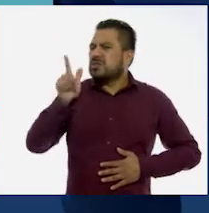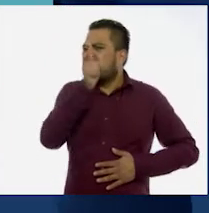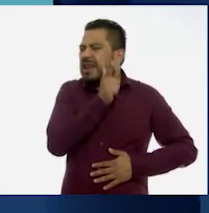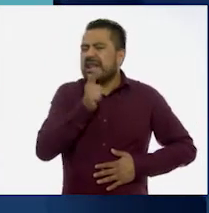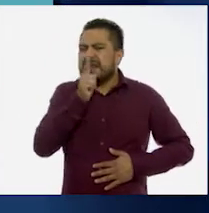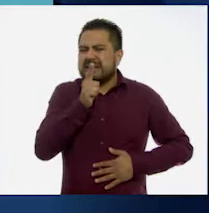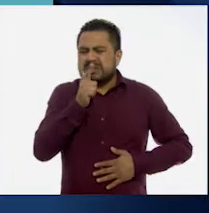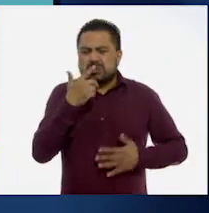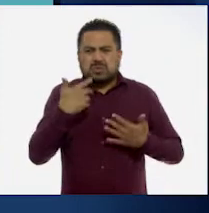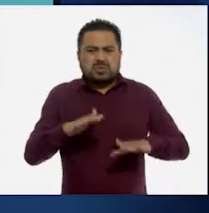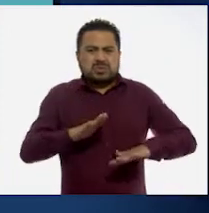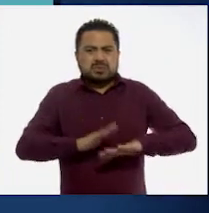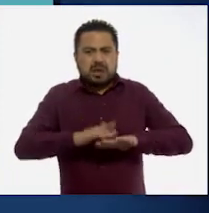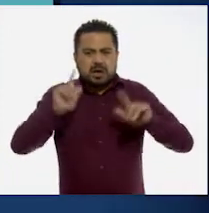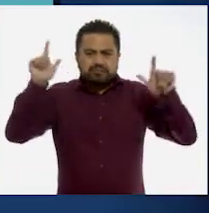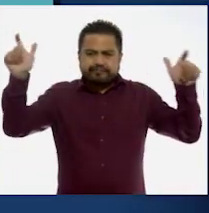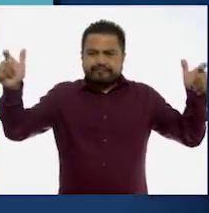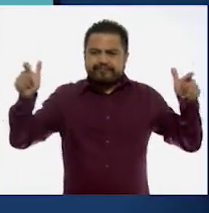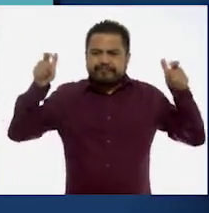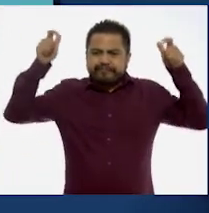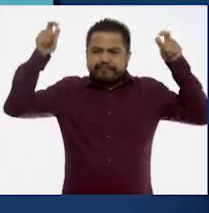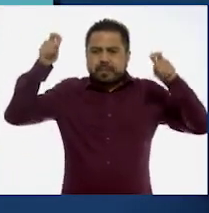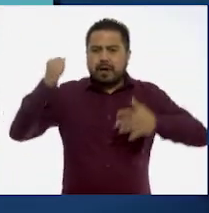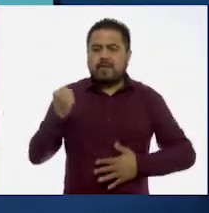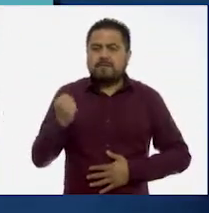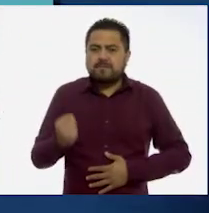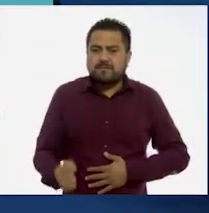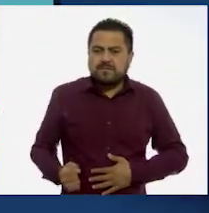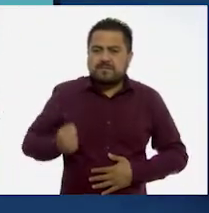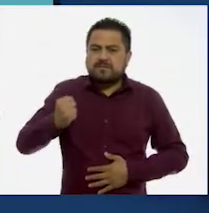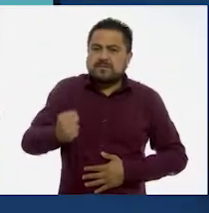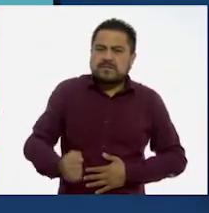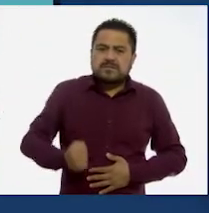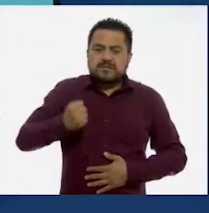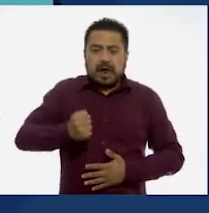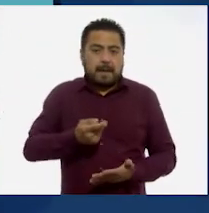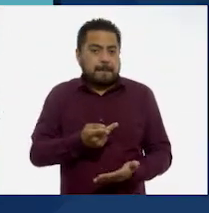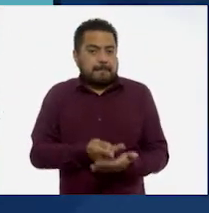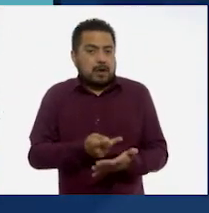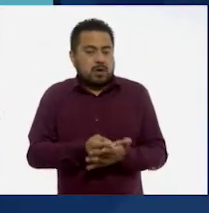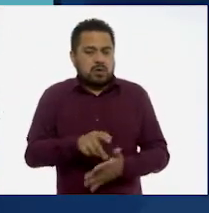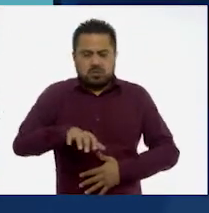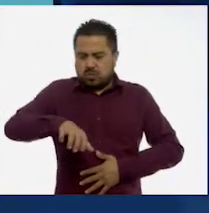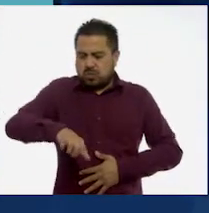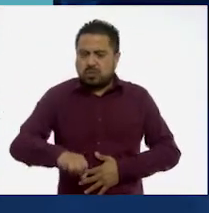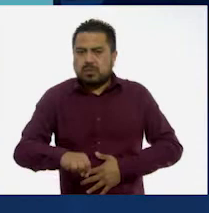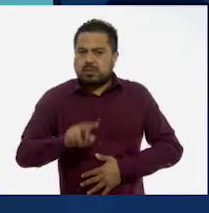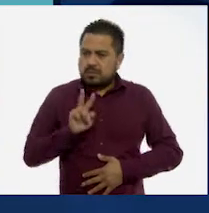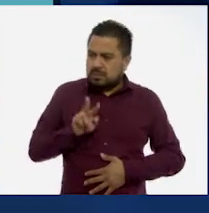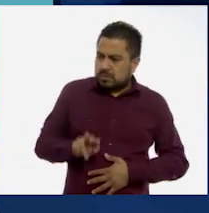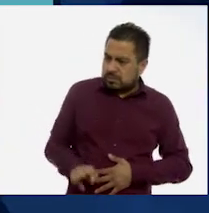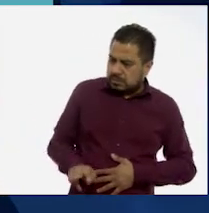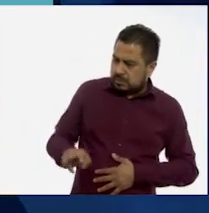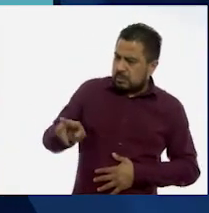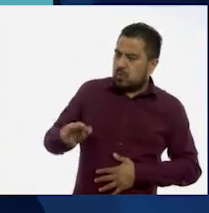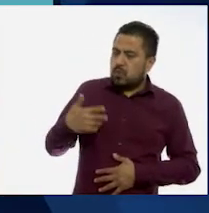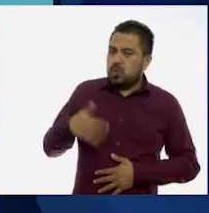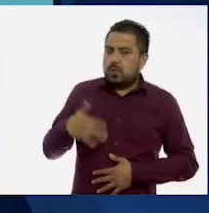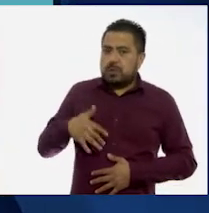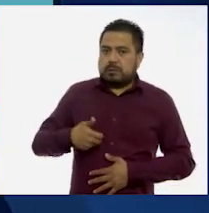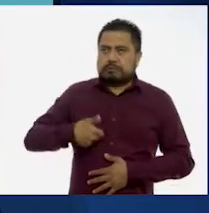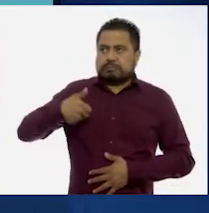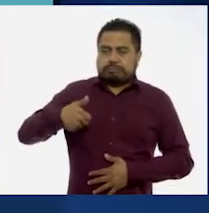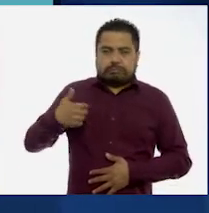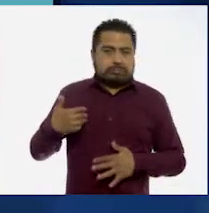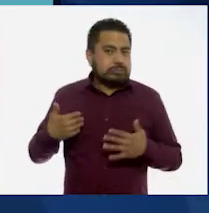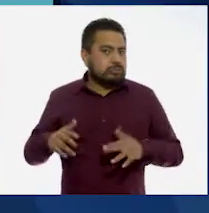ataviada con sus extravagantes sombreros y su bastón con empuñadura de plata, le daban un aspecto imponente. En